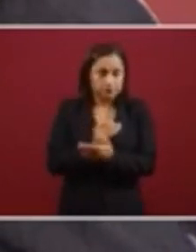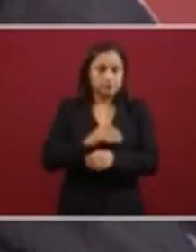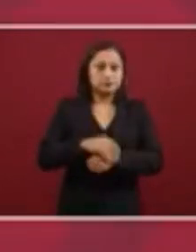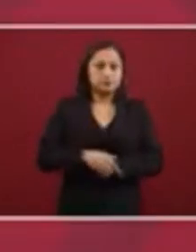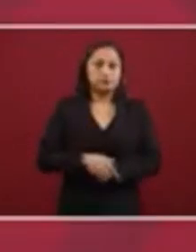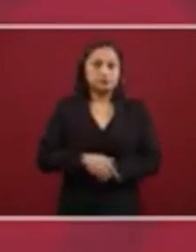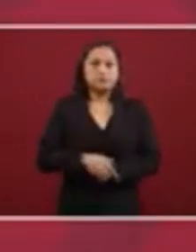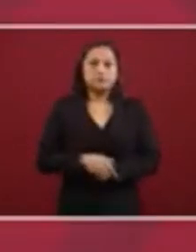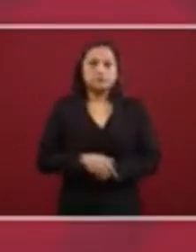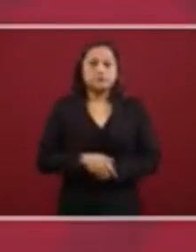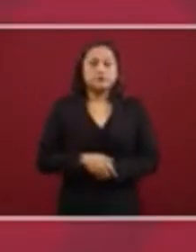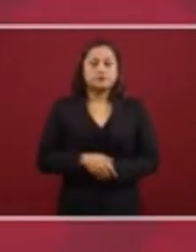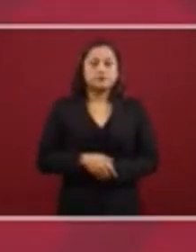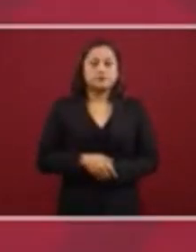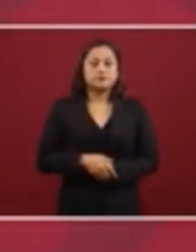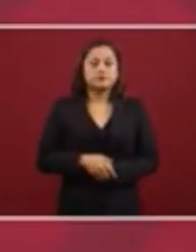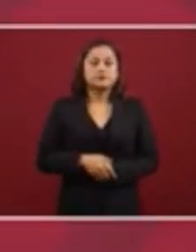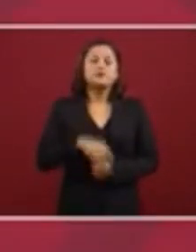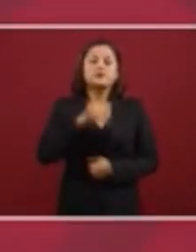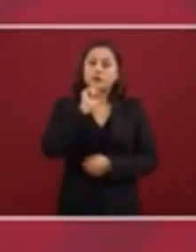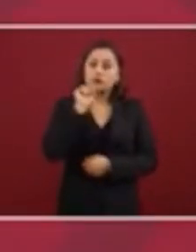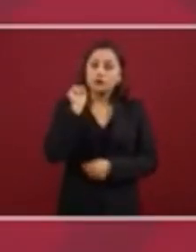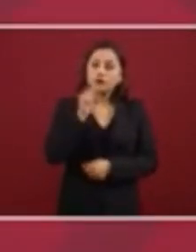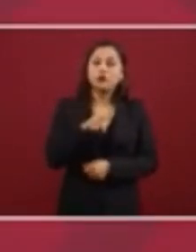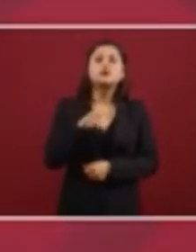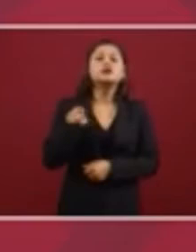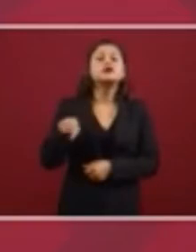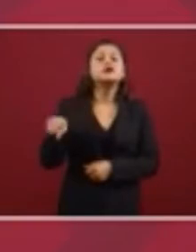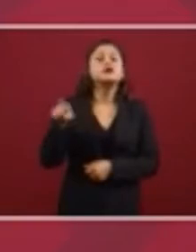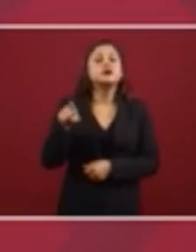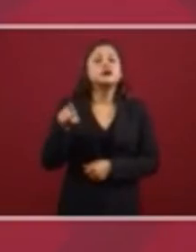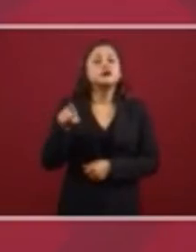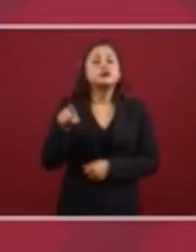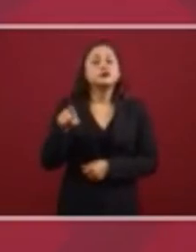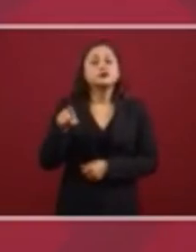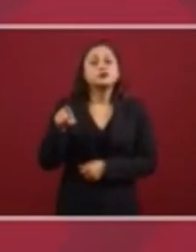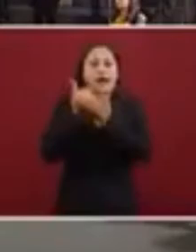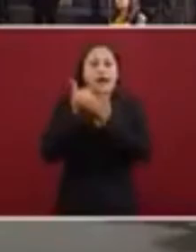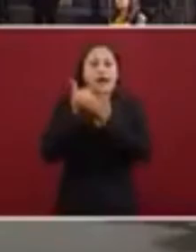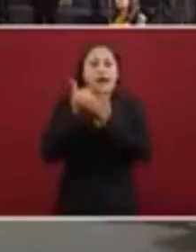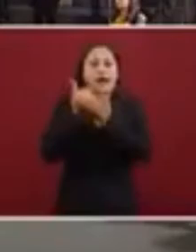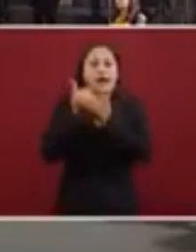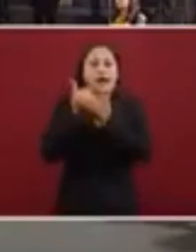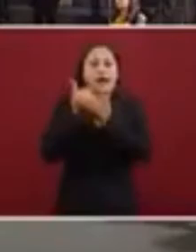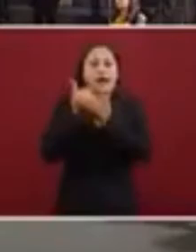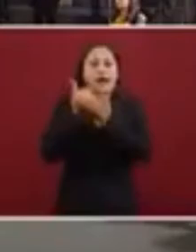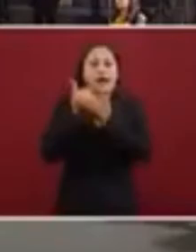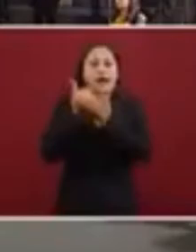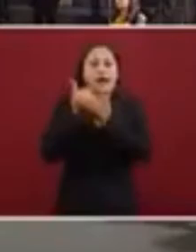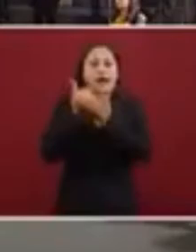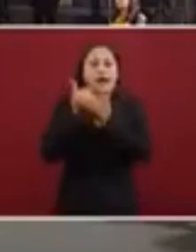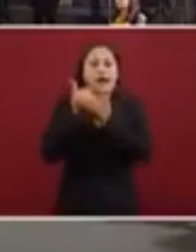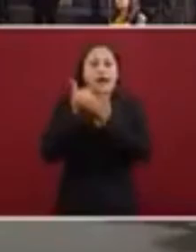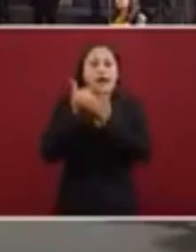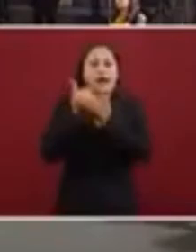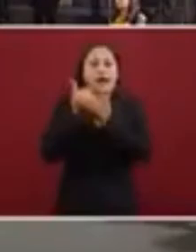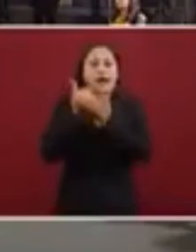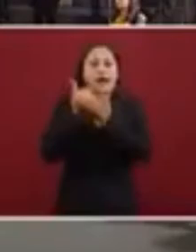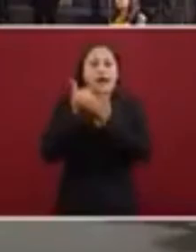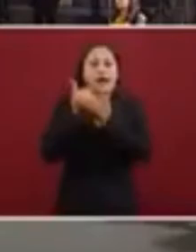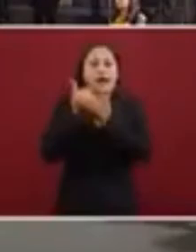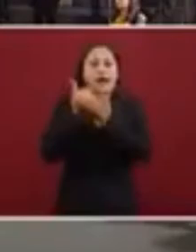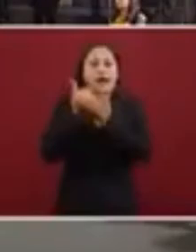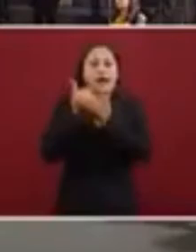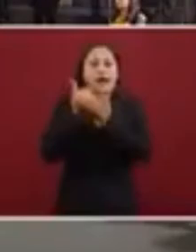y si evitan la corrupción. Este es el mensaje que les mandó el presidente